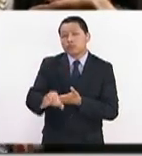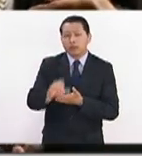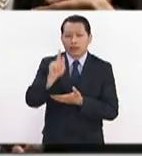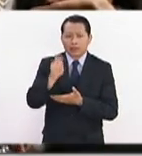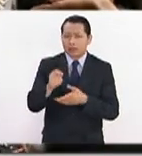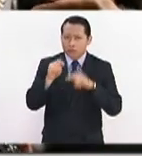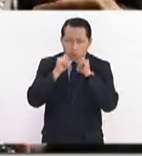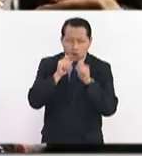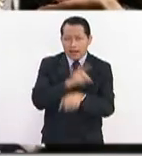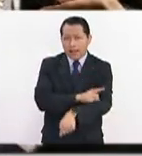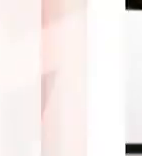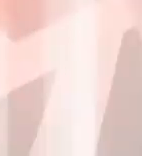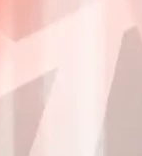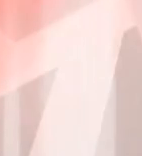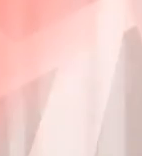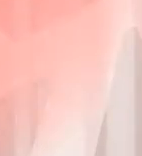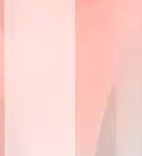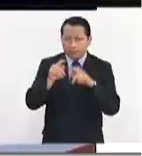delegación en la que residan.